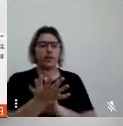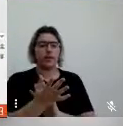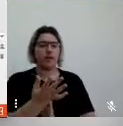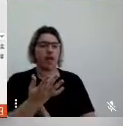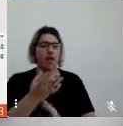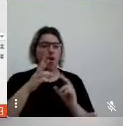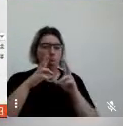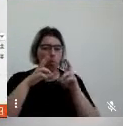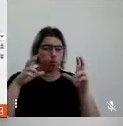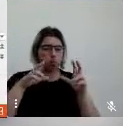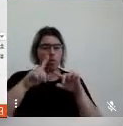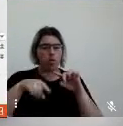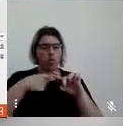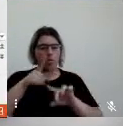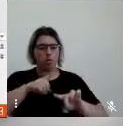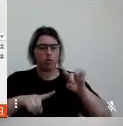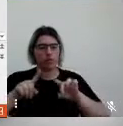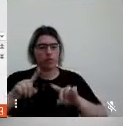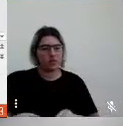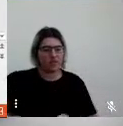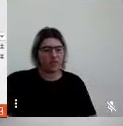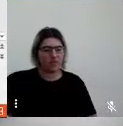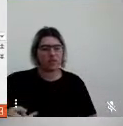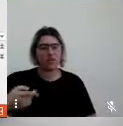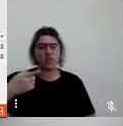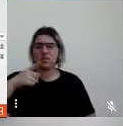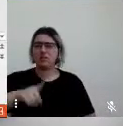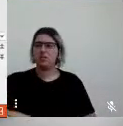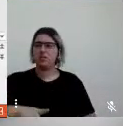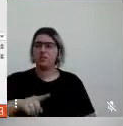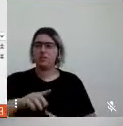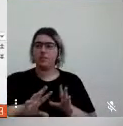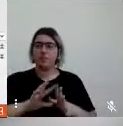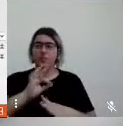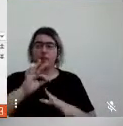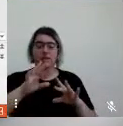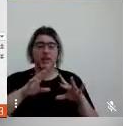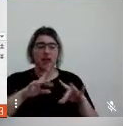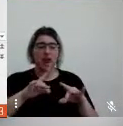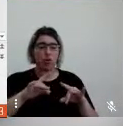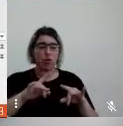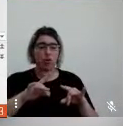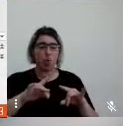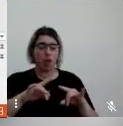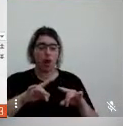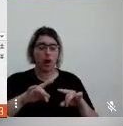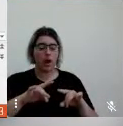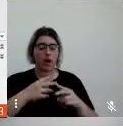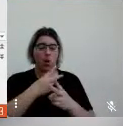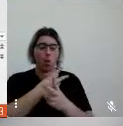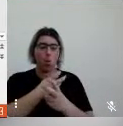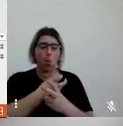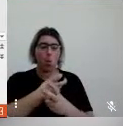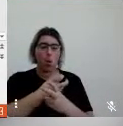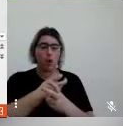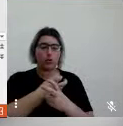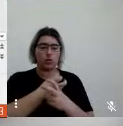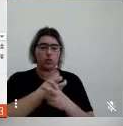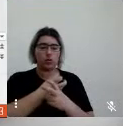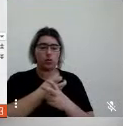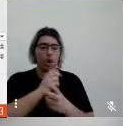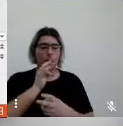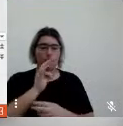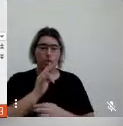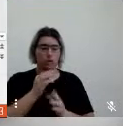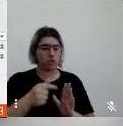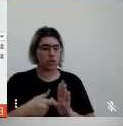luego problemas. Además, el azúcar, ¿vale? También descalcifica los huesos. O sea, los refrescos, por su contenido